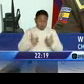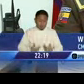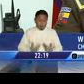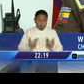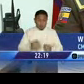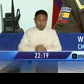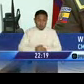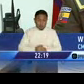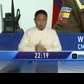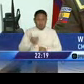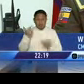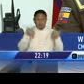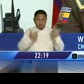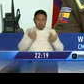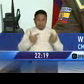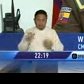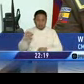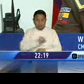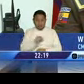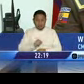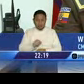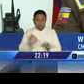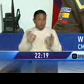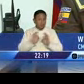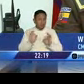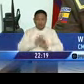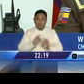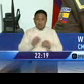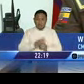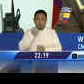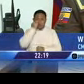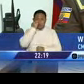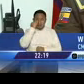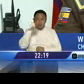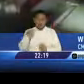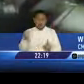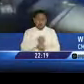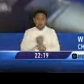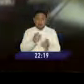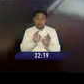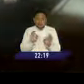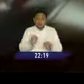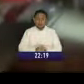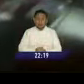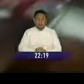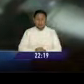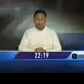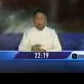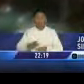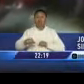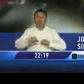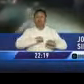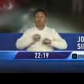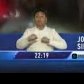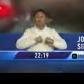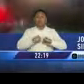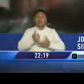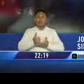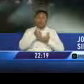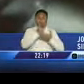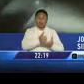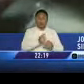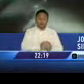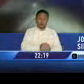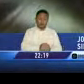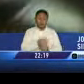se le observó que no tiene ningún tipo de lesiones, no hay hematomas, no hay violencia. Las labores de rescate por lo difícil del terreno